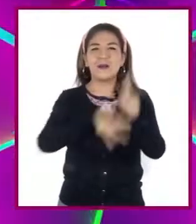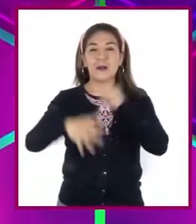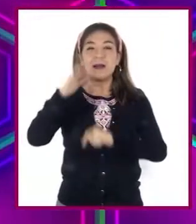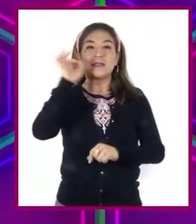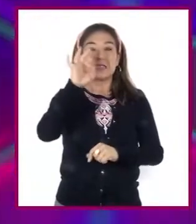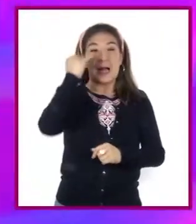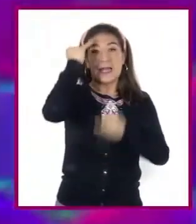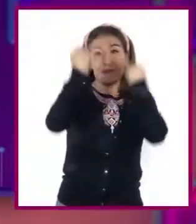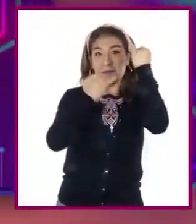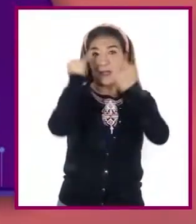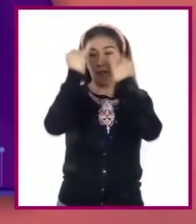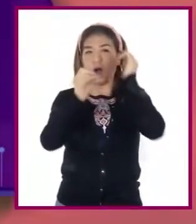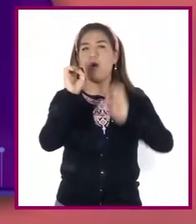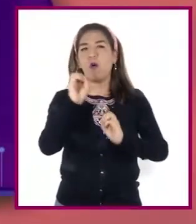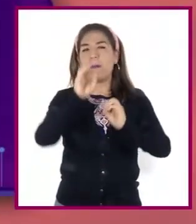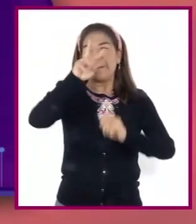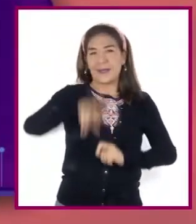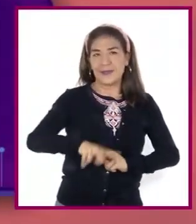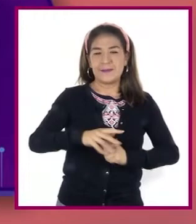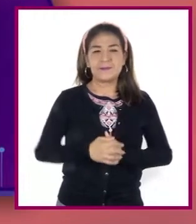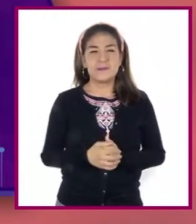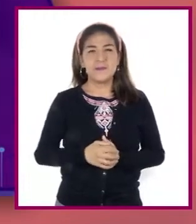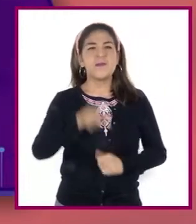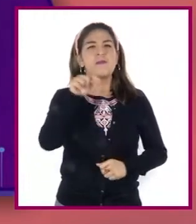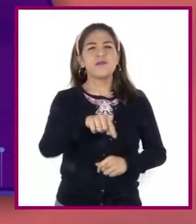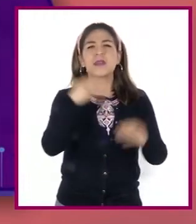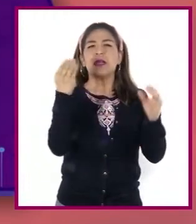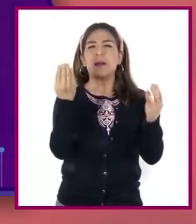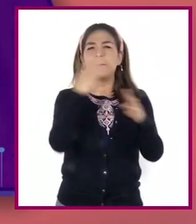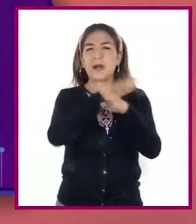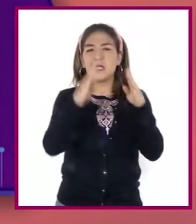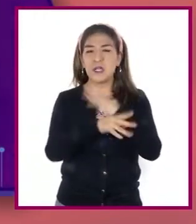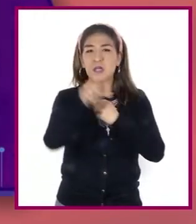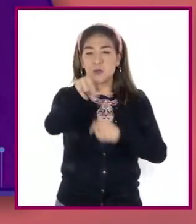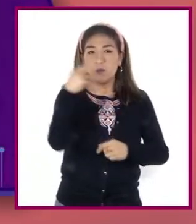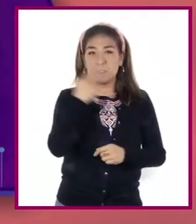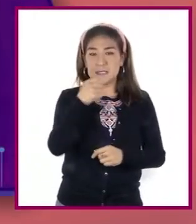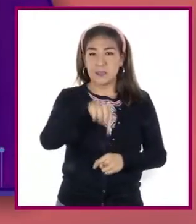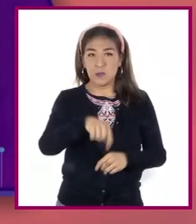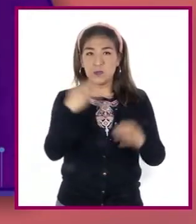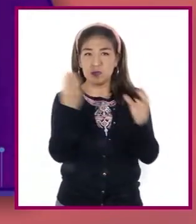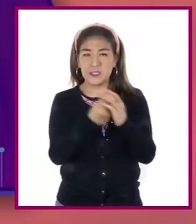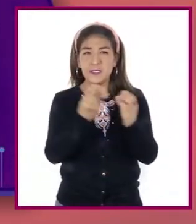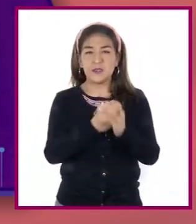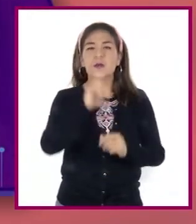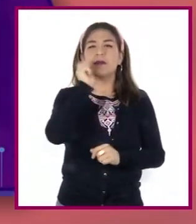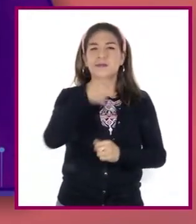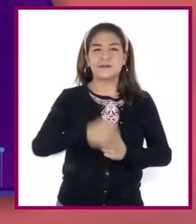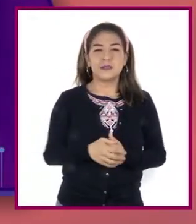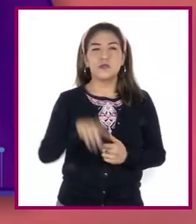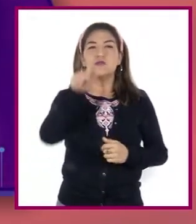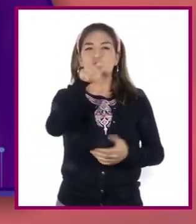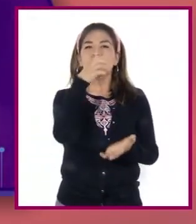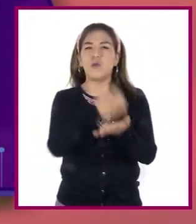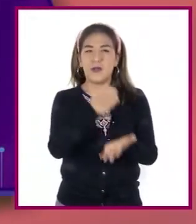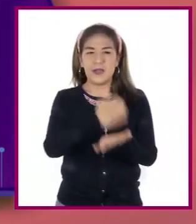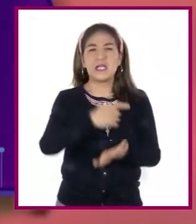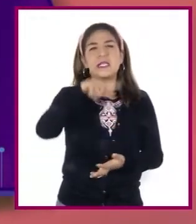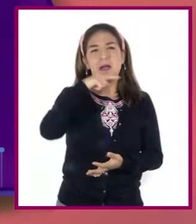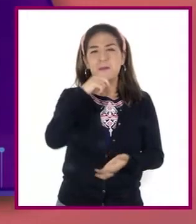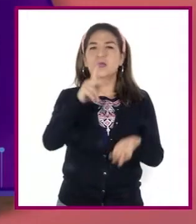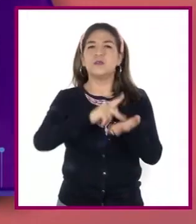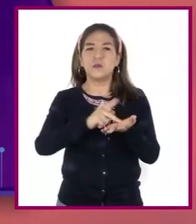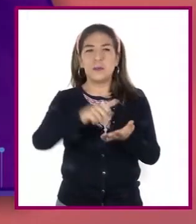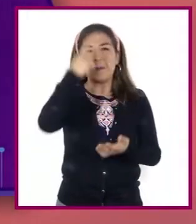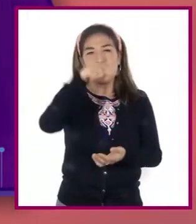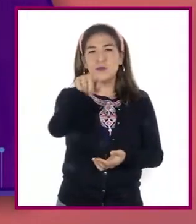o imaginarios. Los materiales que van a necesitar para esta sesión son su siempre confiable cuaderno y lápiz o bolígrafo